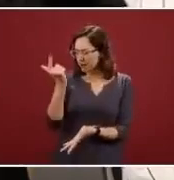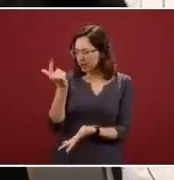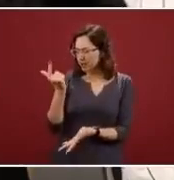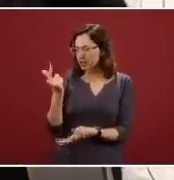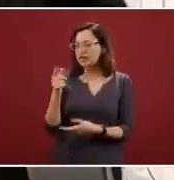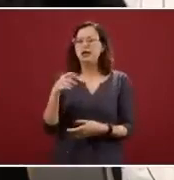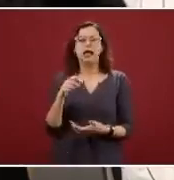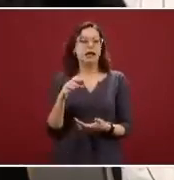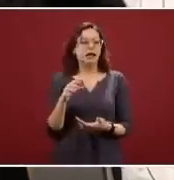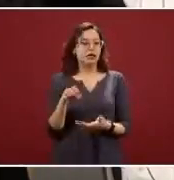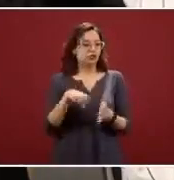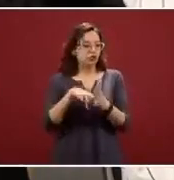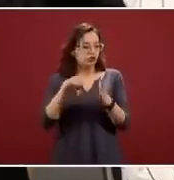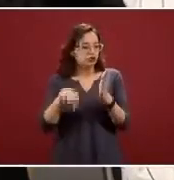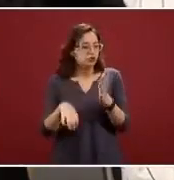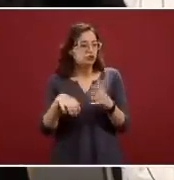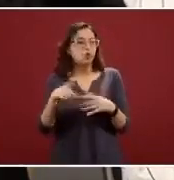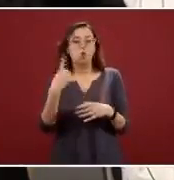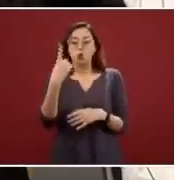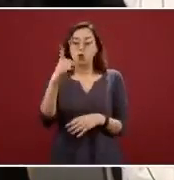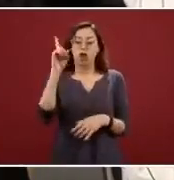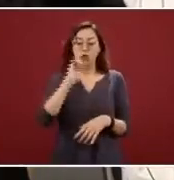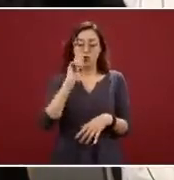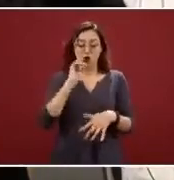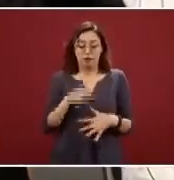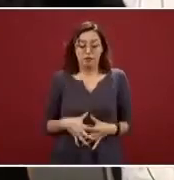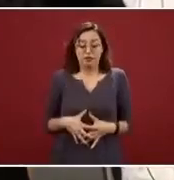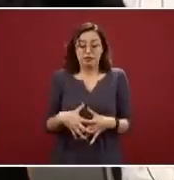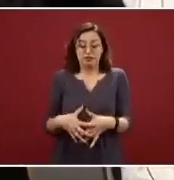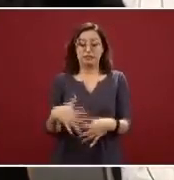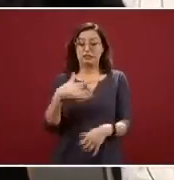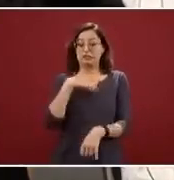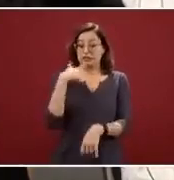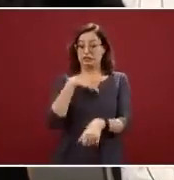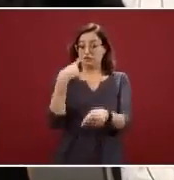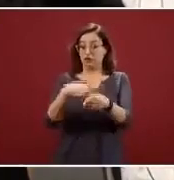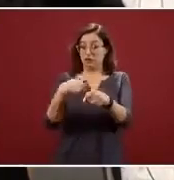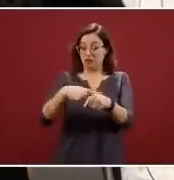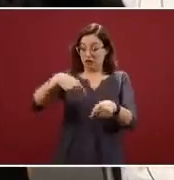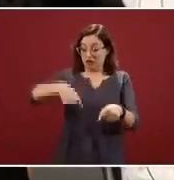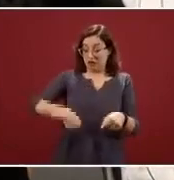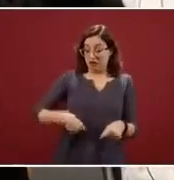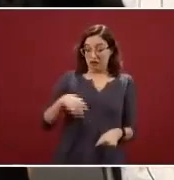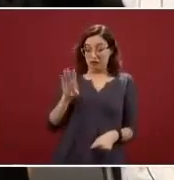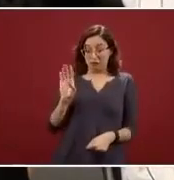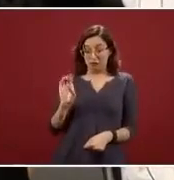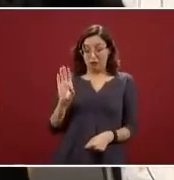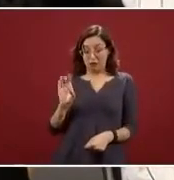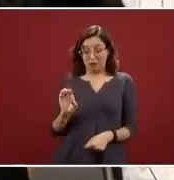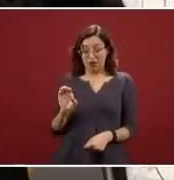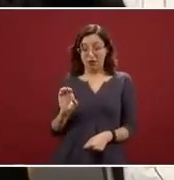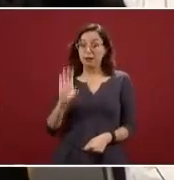mujer embarazada presenta los síntomas de coronavirus, ¿afecta al bebé? Y 2, ¿puede amamantarlo teniendo